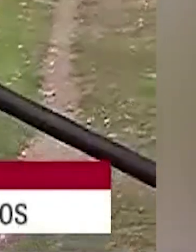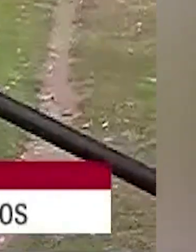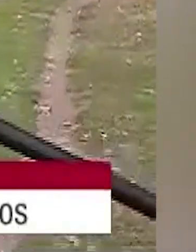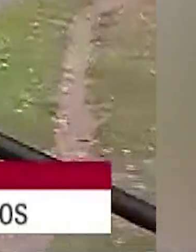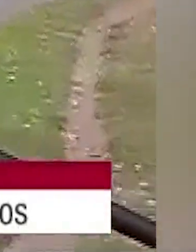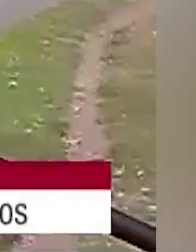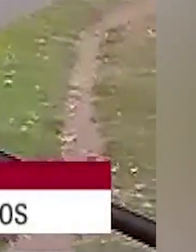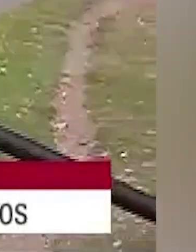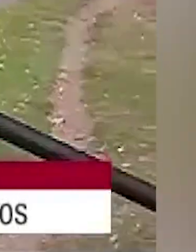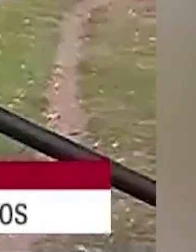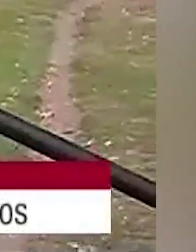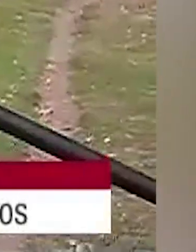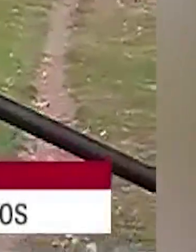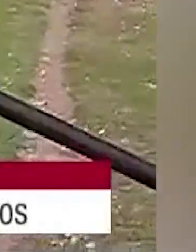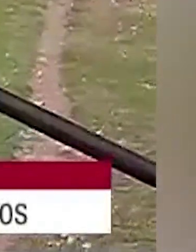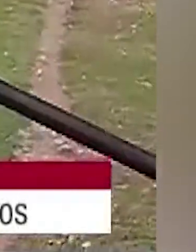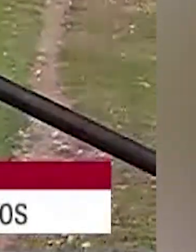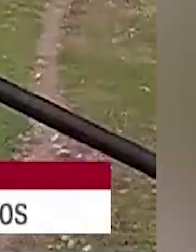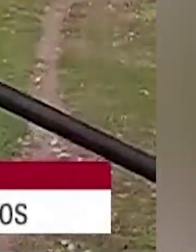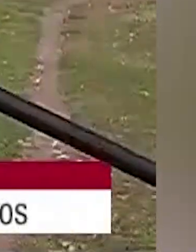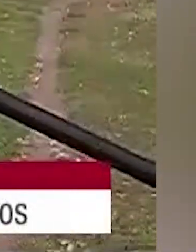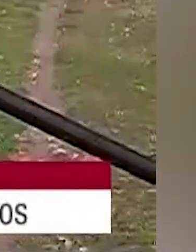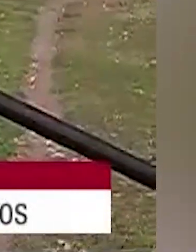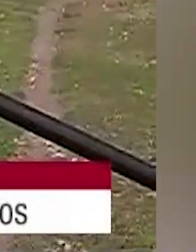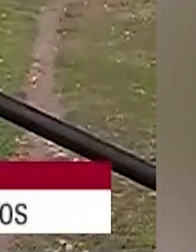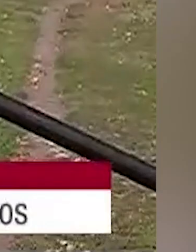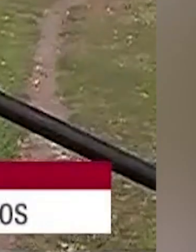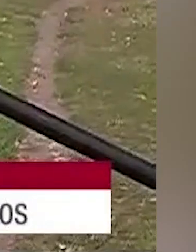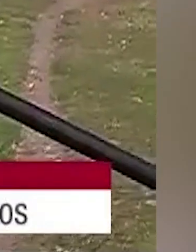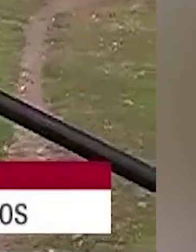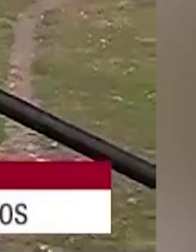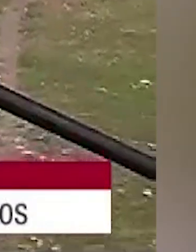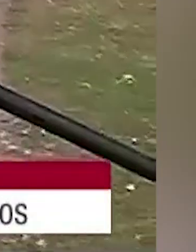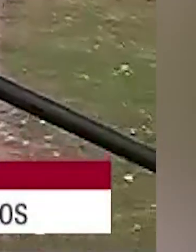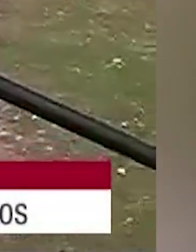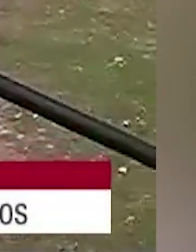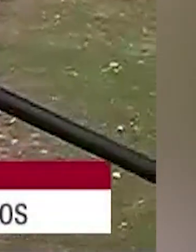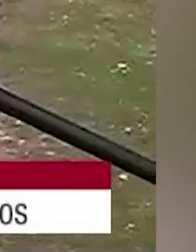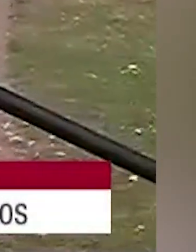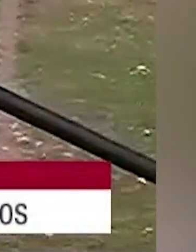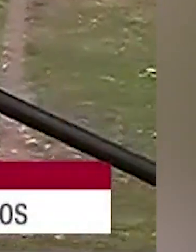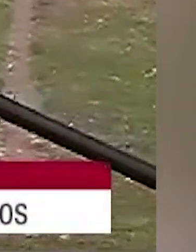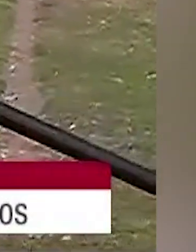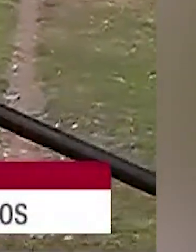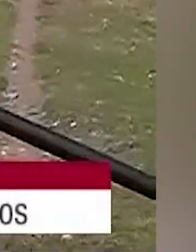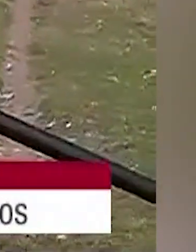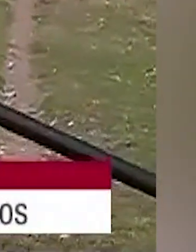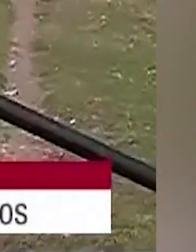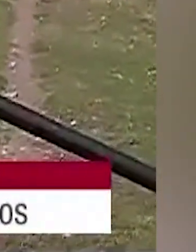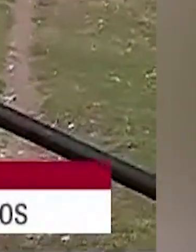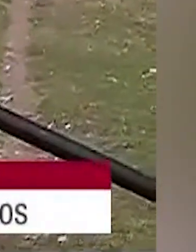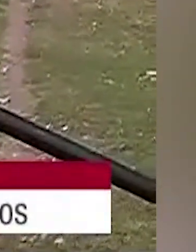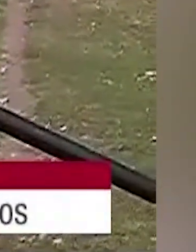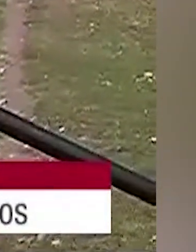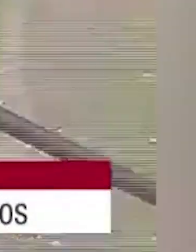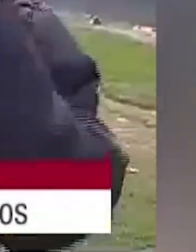gusta de Bogotá? De Bogotá me gusta la gastronomía, los paisajes, que aquí uno tiene trabajo, que lo acogen a uno